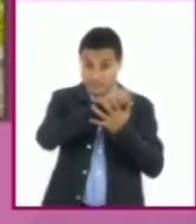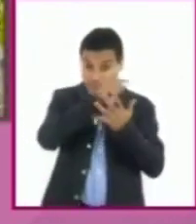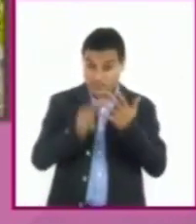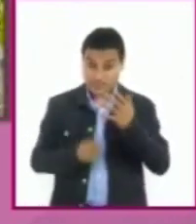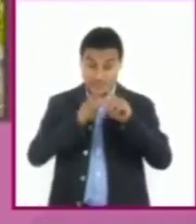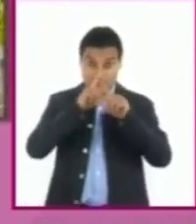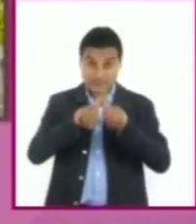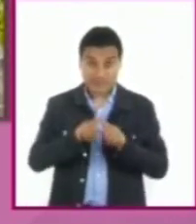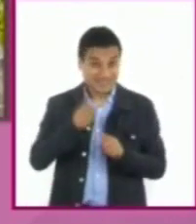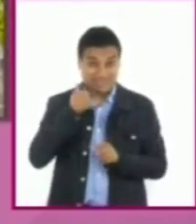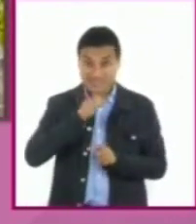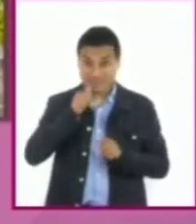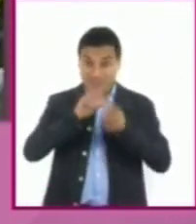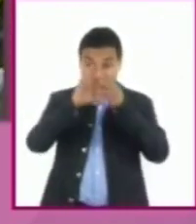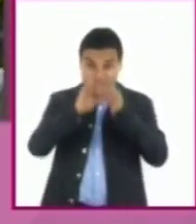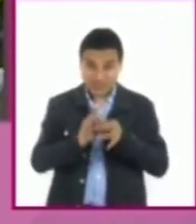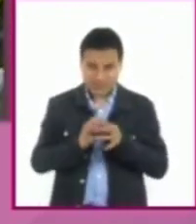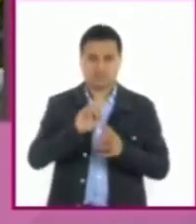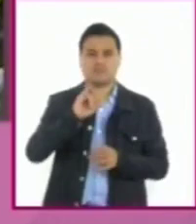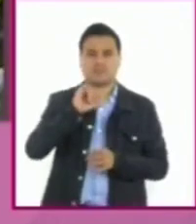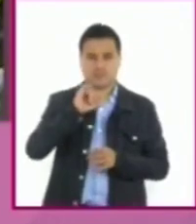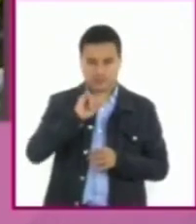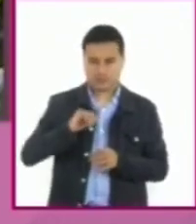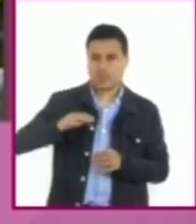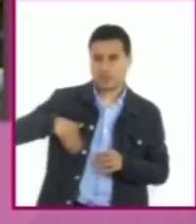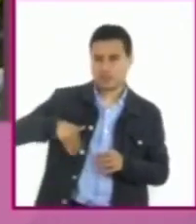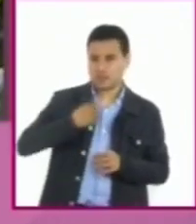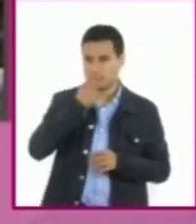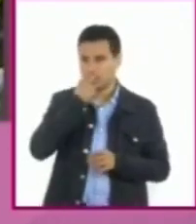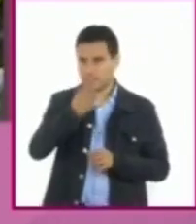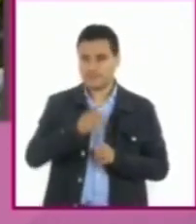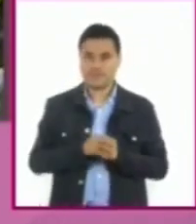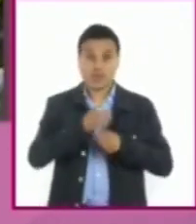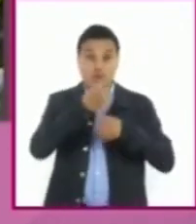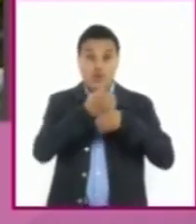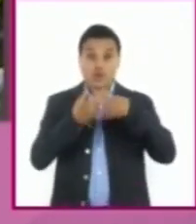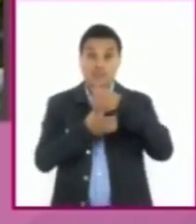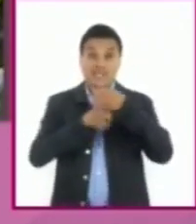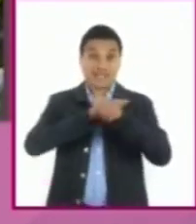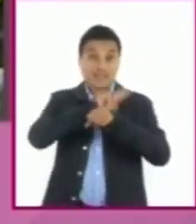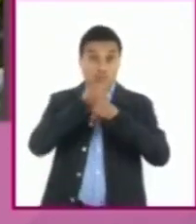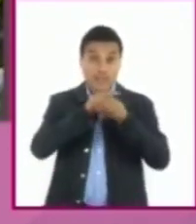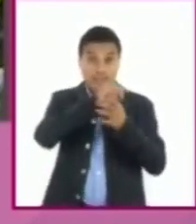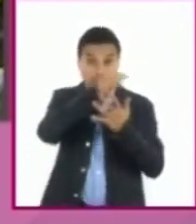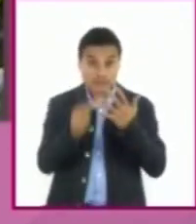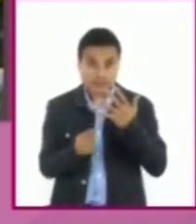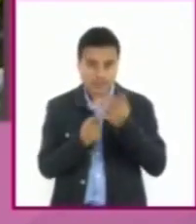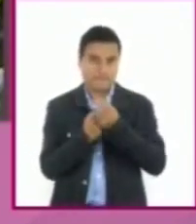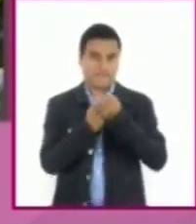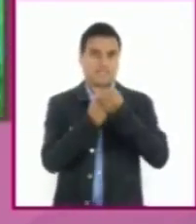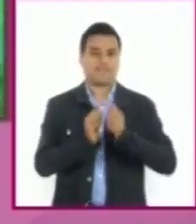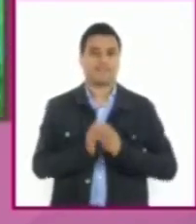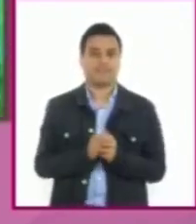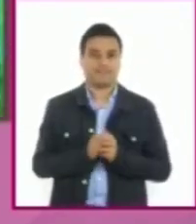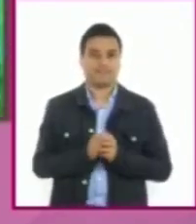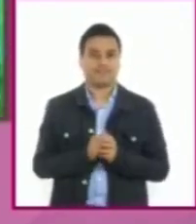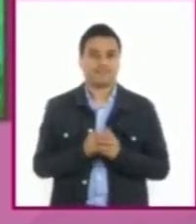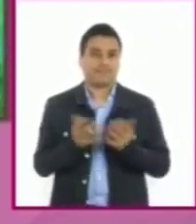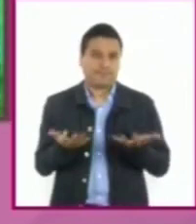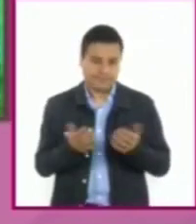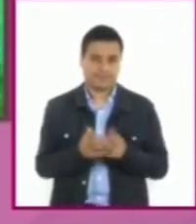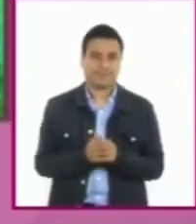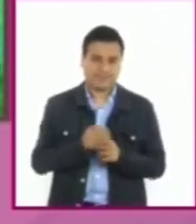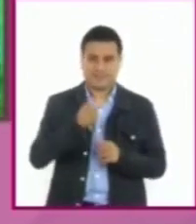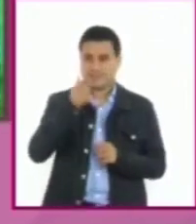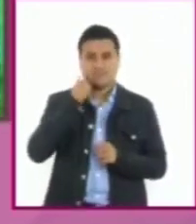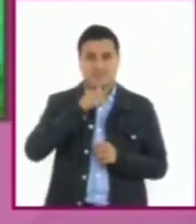Efectivamente, lo mencionamos anteriormente. Los componentes naturales son la base de los demás componentes. Hay una gran relación e